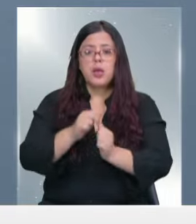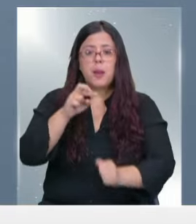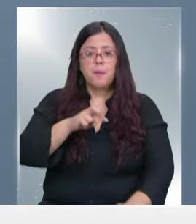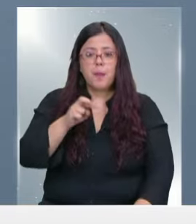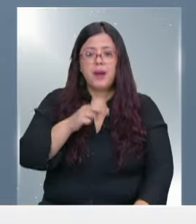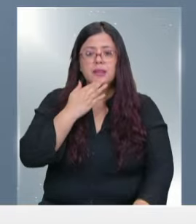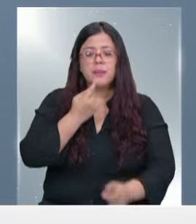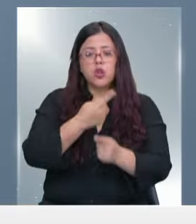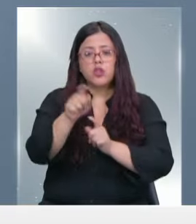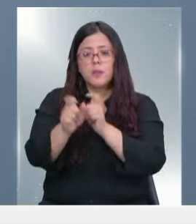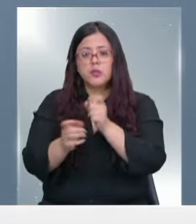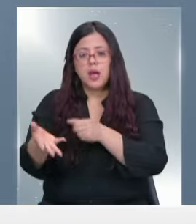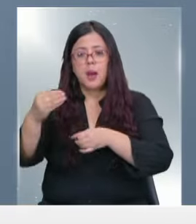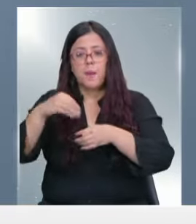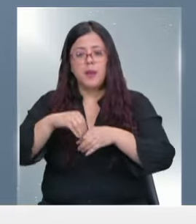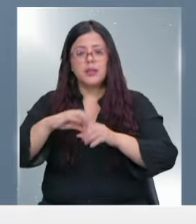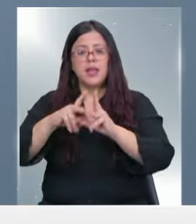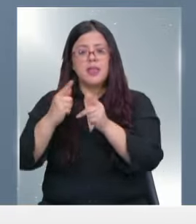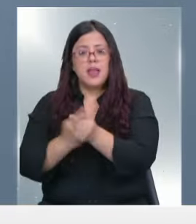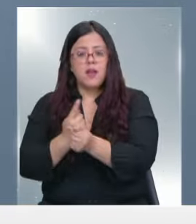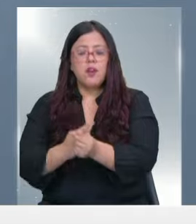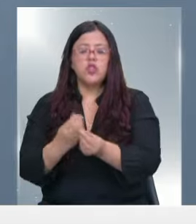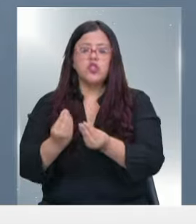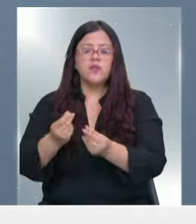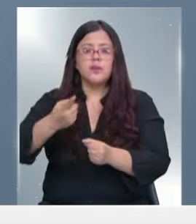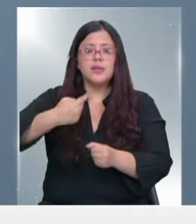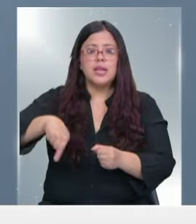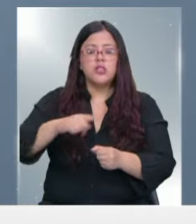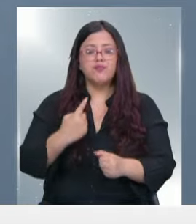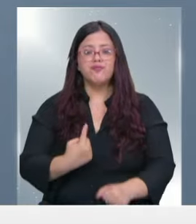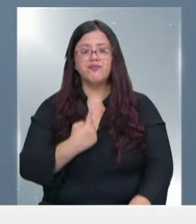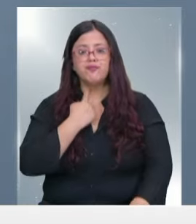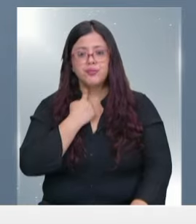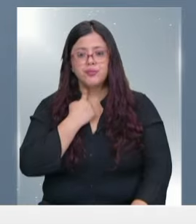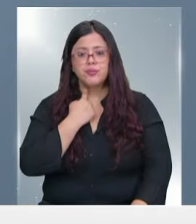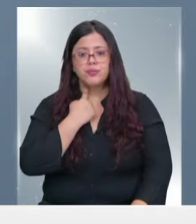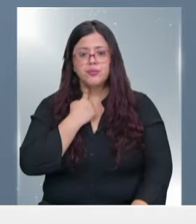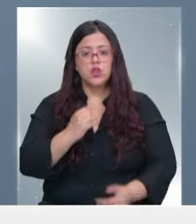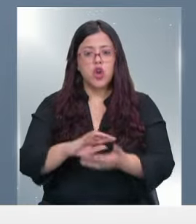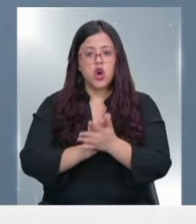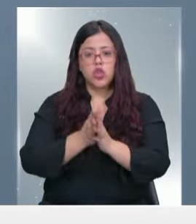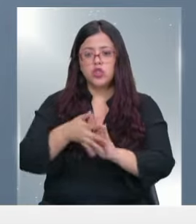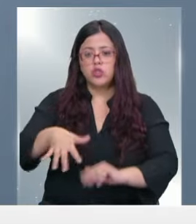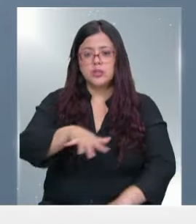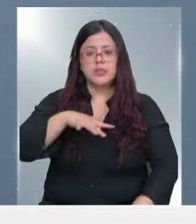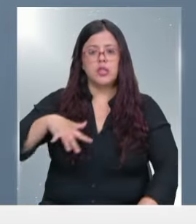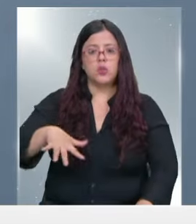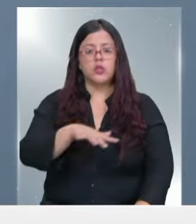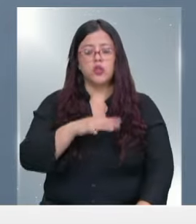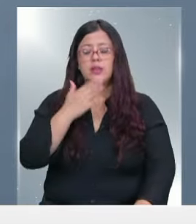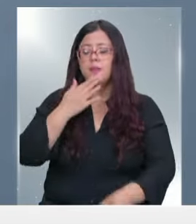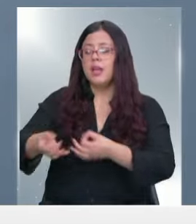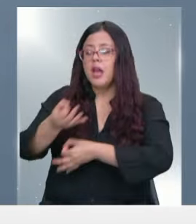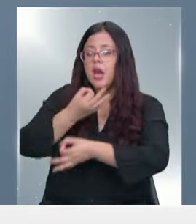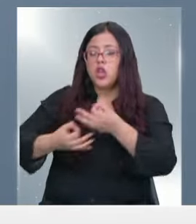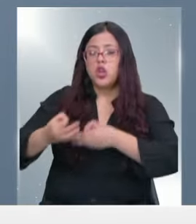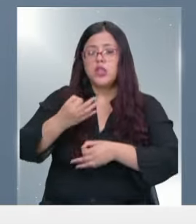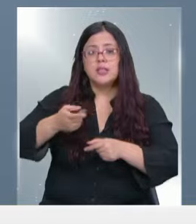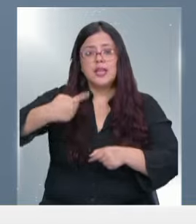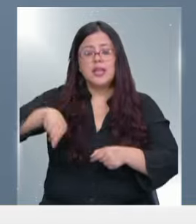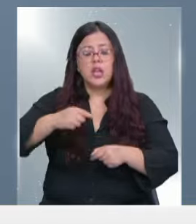otros integrantes de la familia y que por supuesto están muy afectados con todo lo que está pasando. Nos cuenta además que han